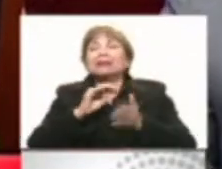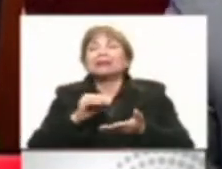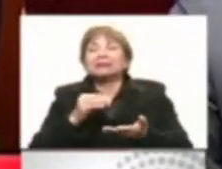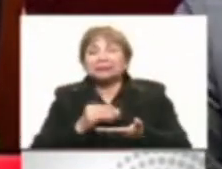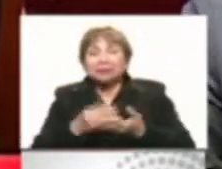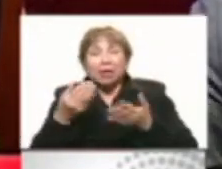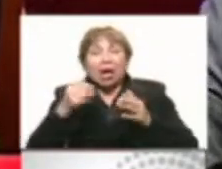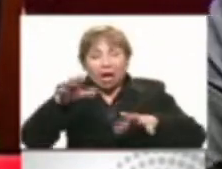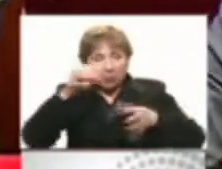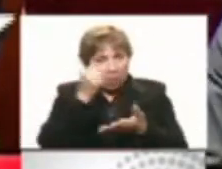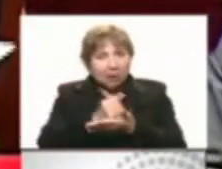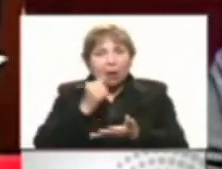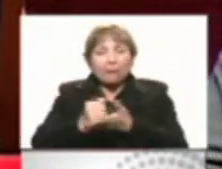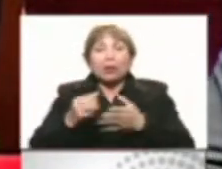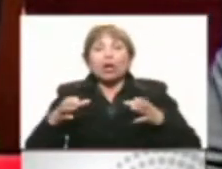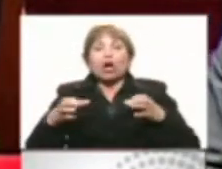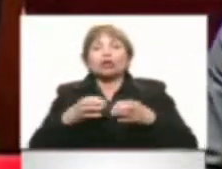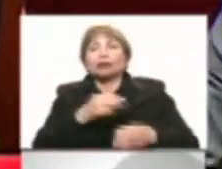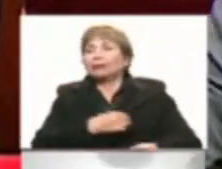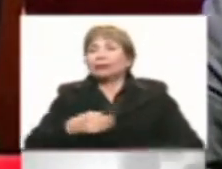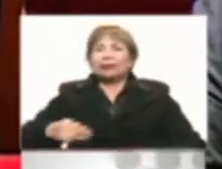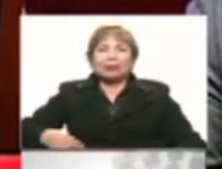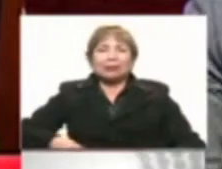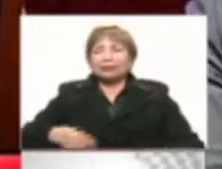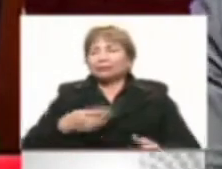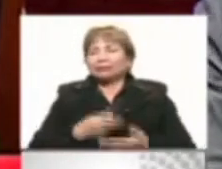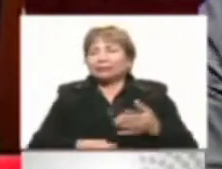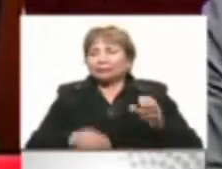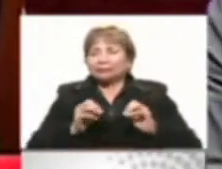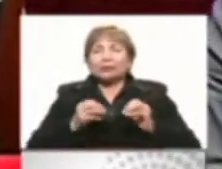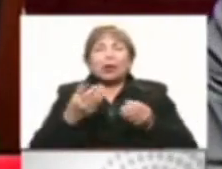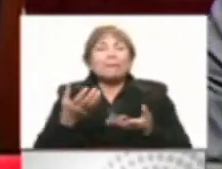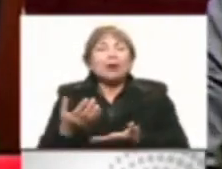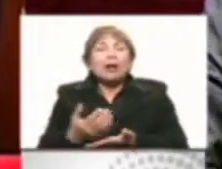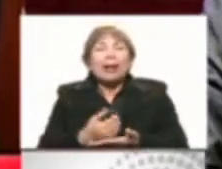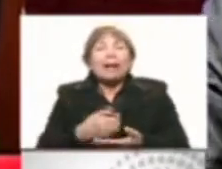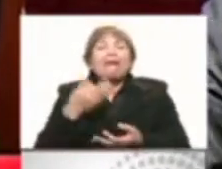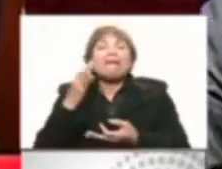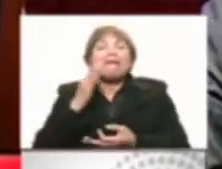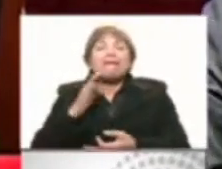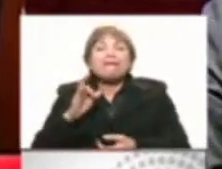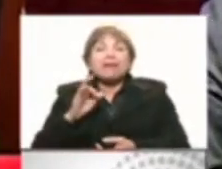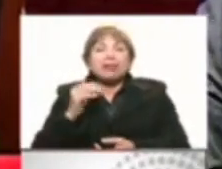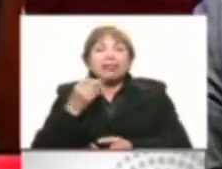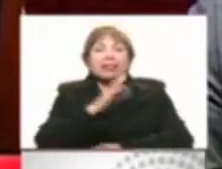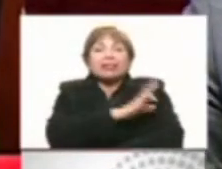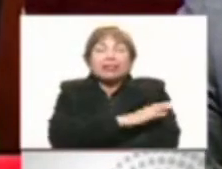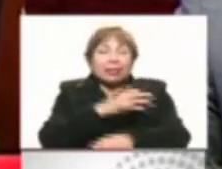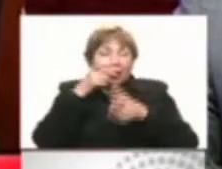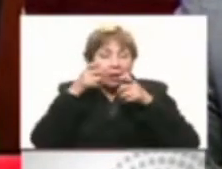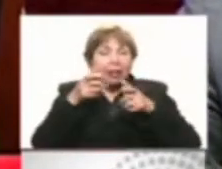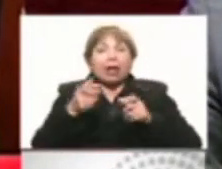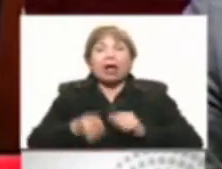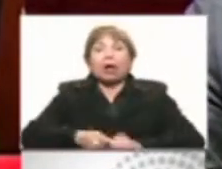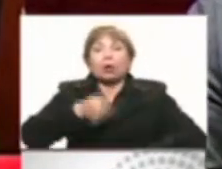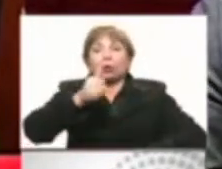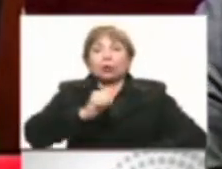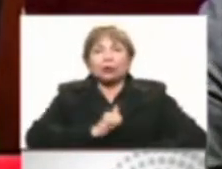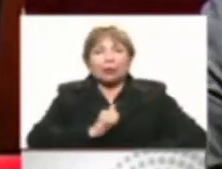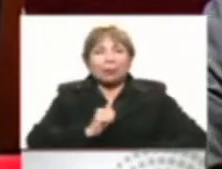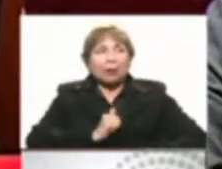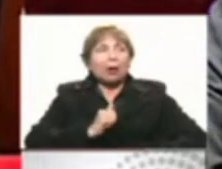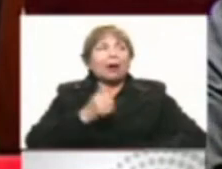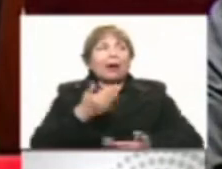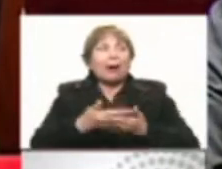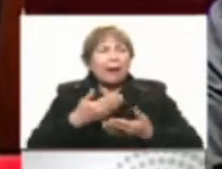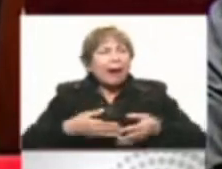multianual aprobado por el Consejo de Ministros, revisado previamente por el Consejo Fiscal, un organismo autónomo que, podemos